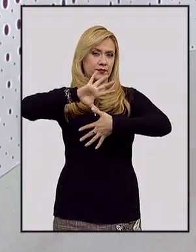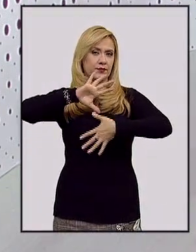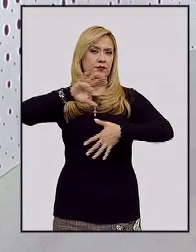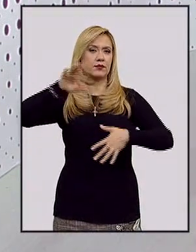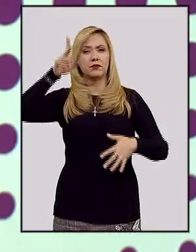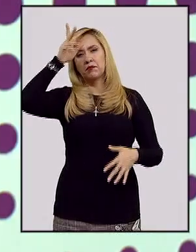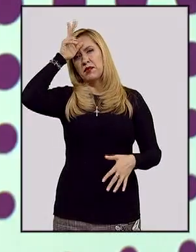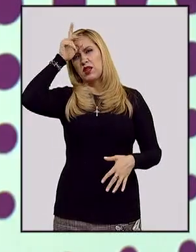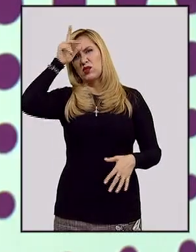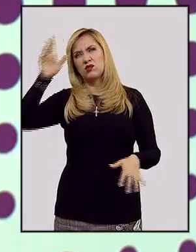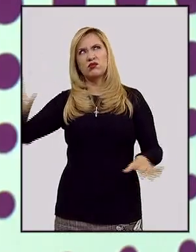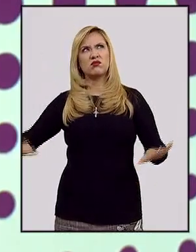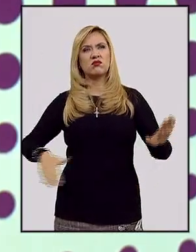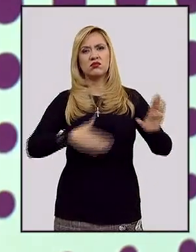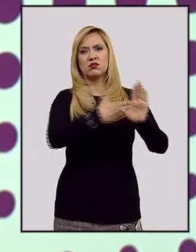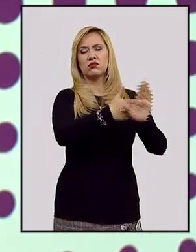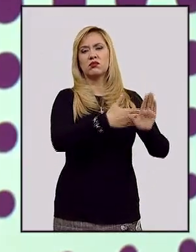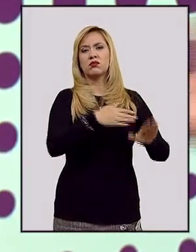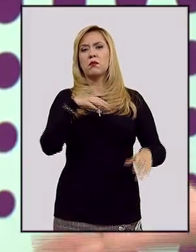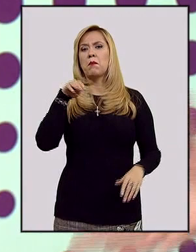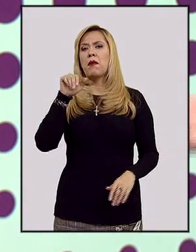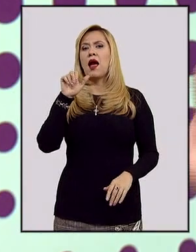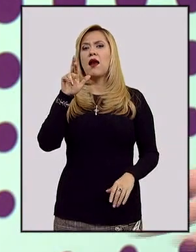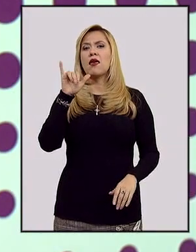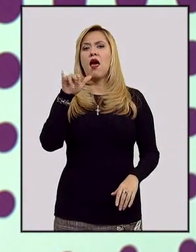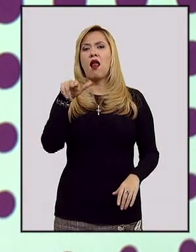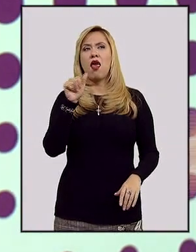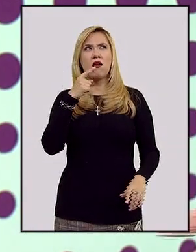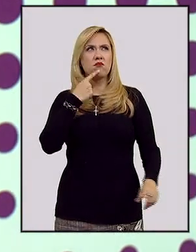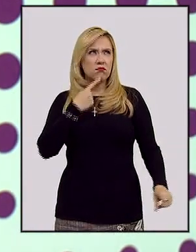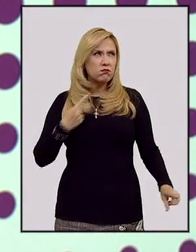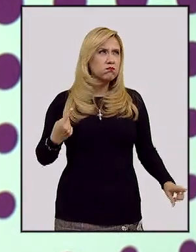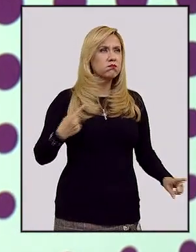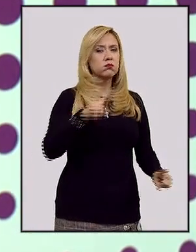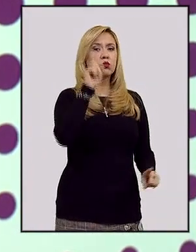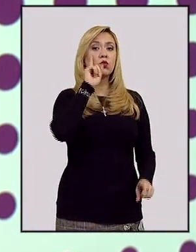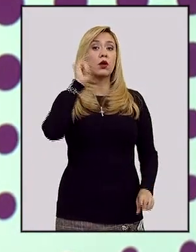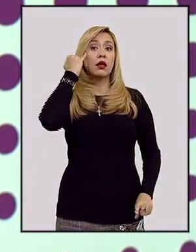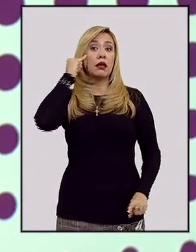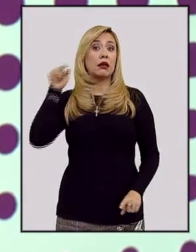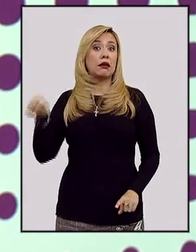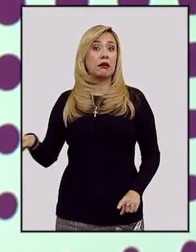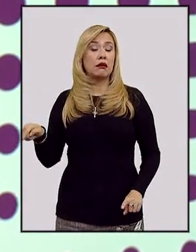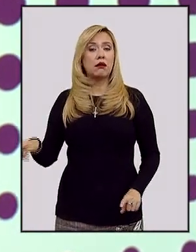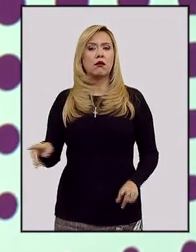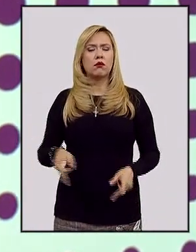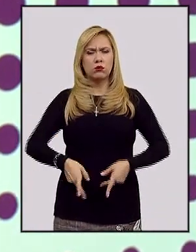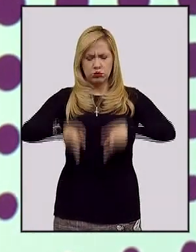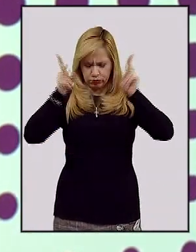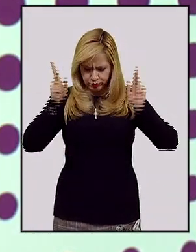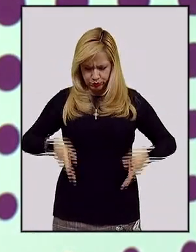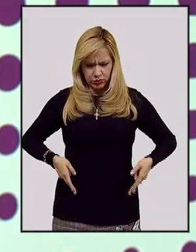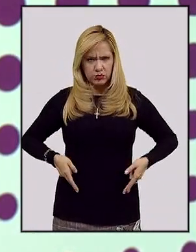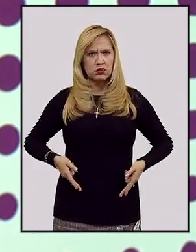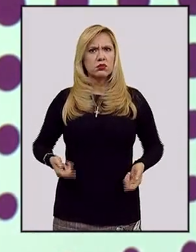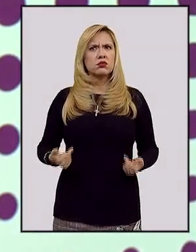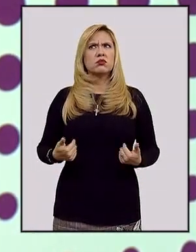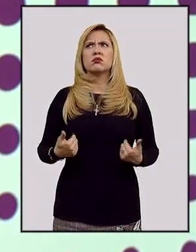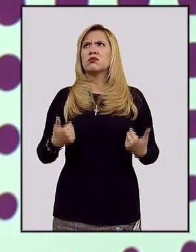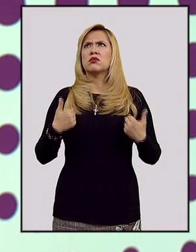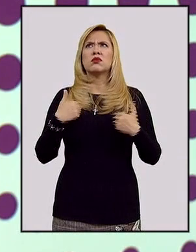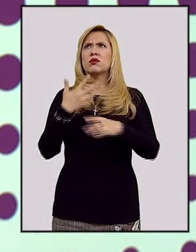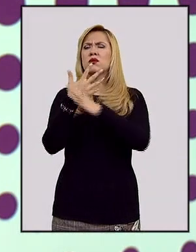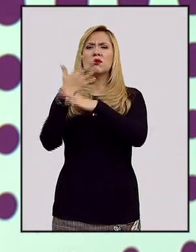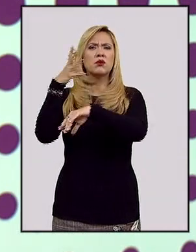Perú, el de María Mamerita, justo una mujer indígena que acaba siendo esterilizada en contra de